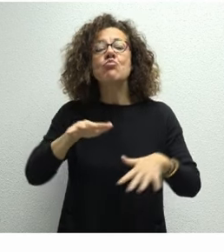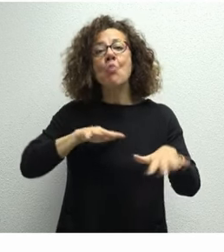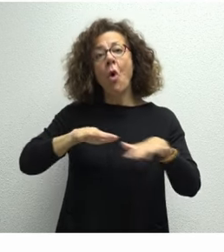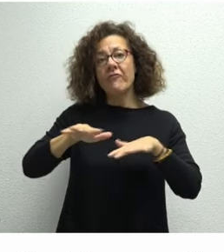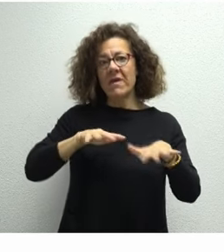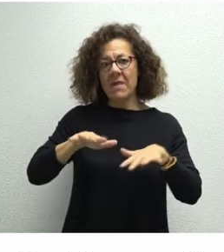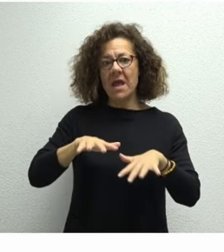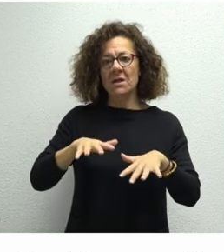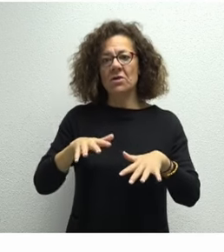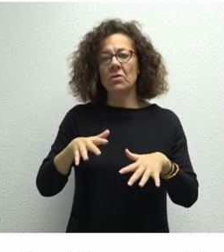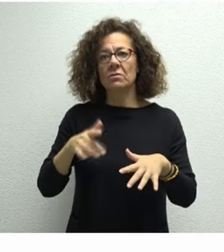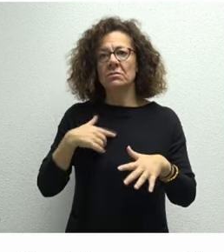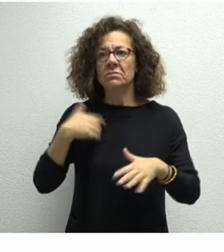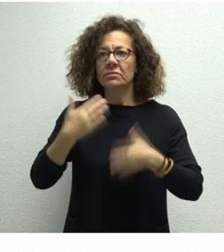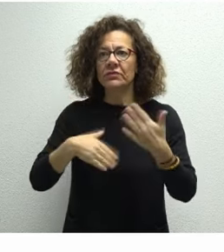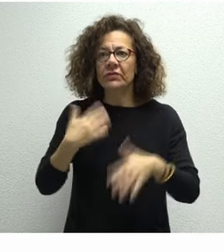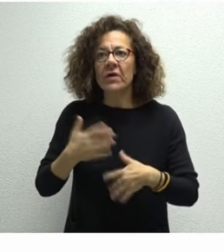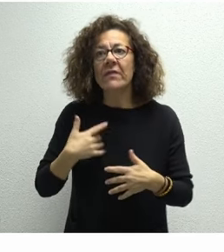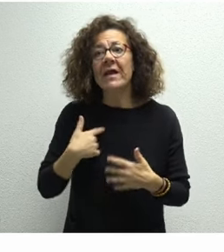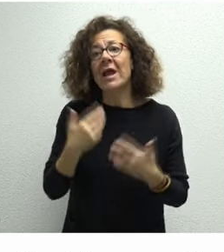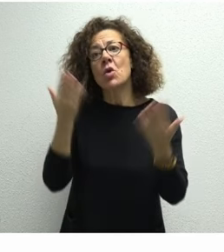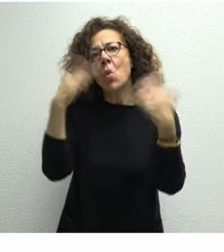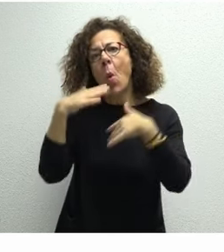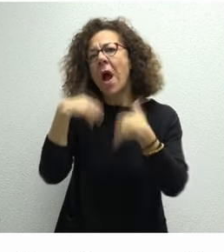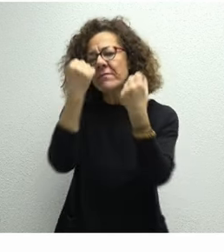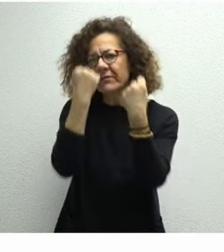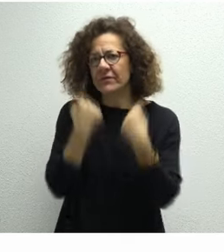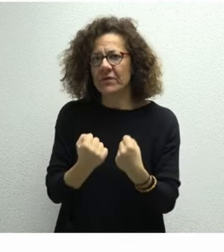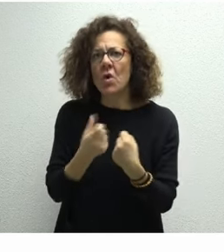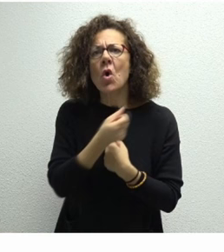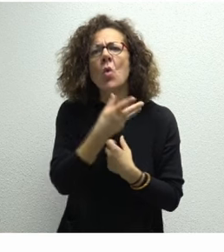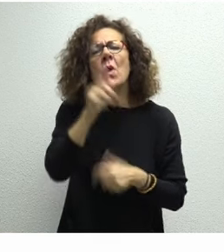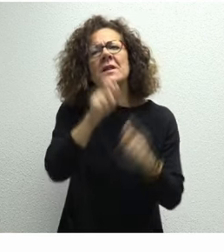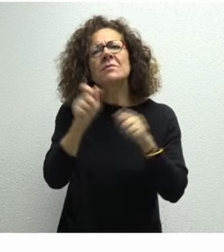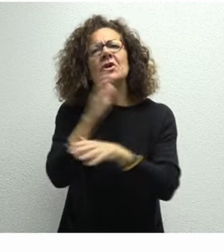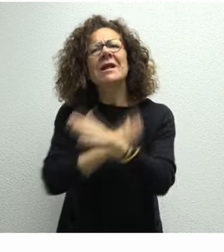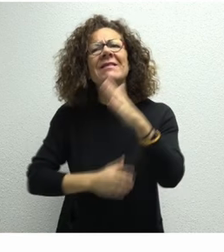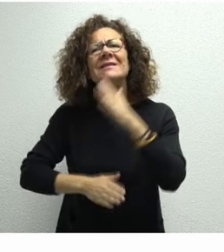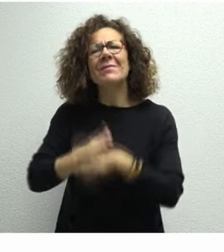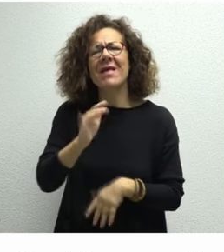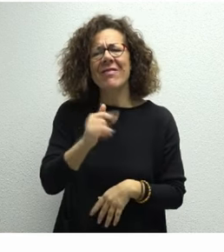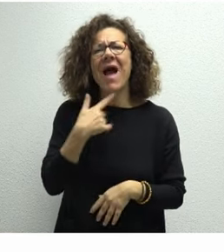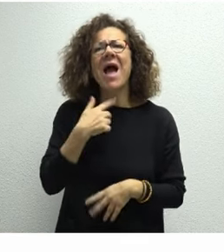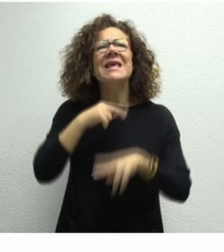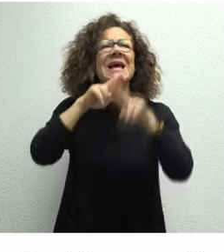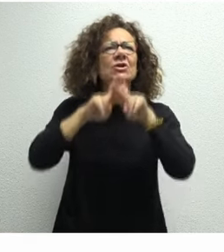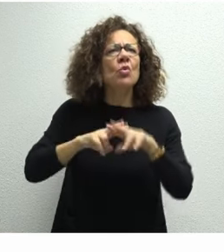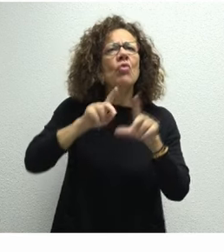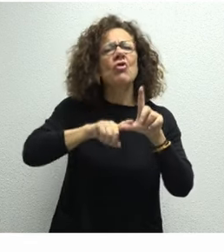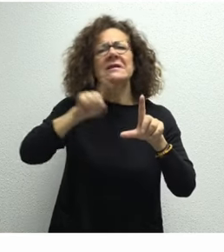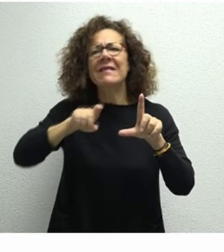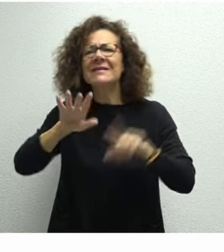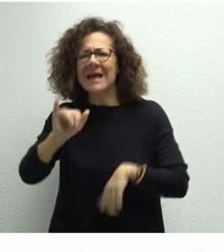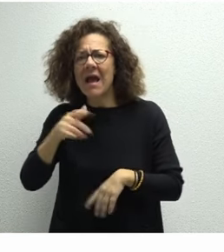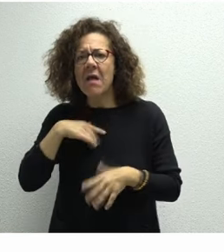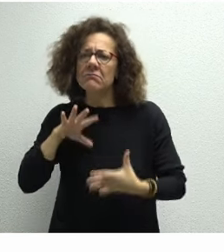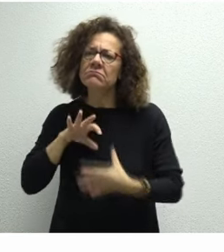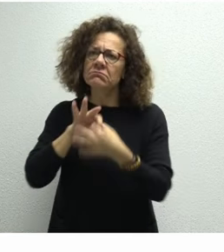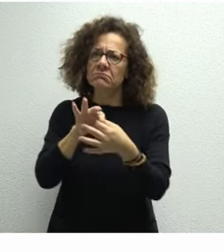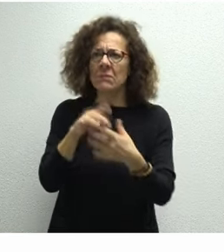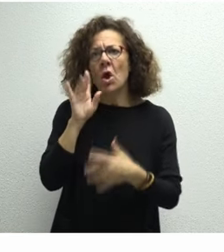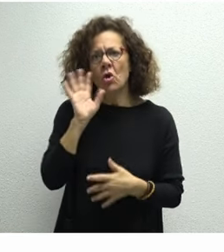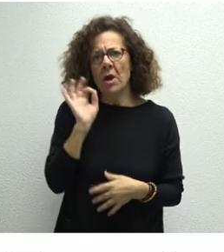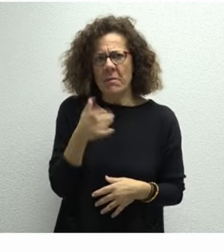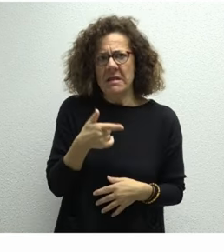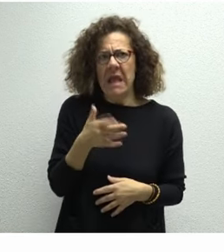tan en marcha hoy en día de la desti ición Cuántas personas con discapacidad hay estudios hay estadísticas al respecto evidentemente